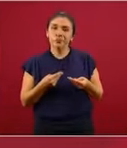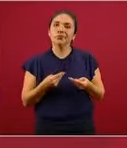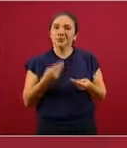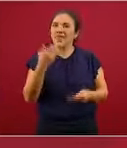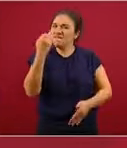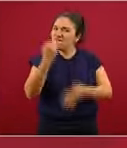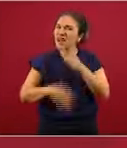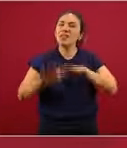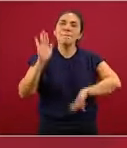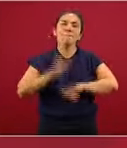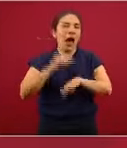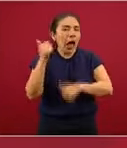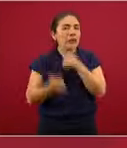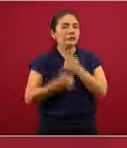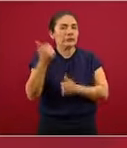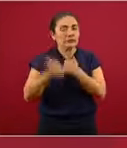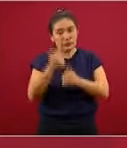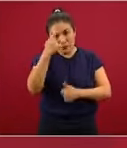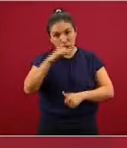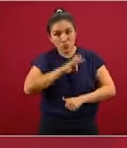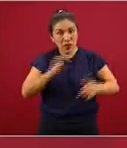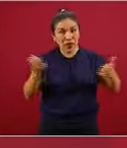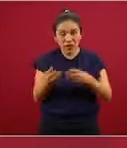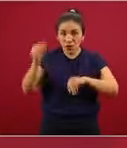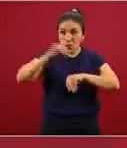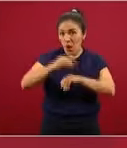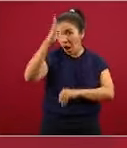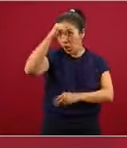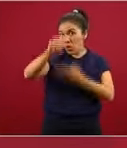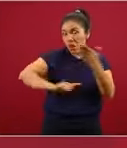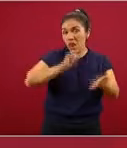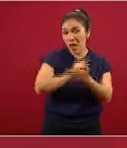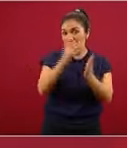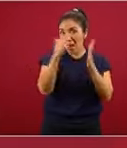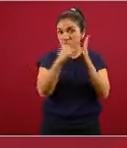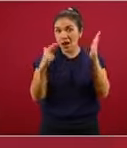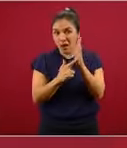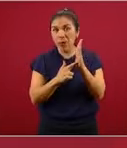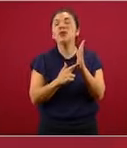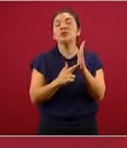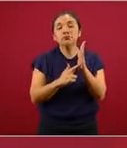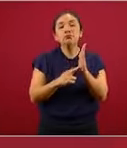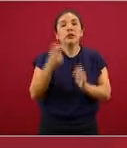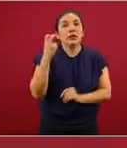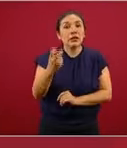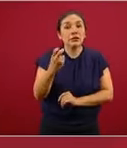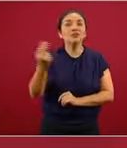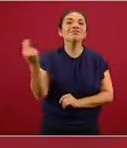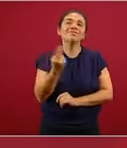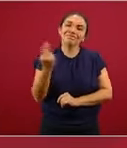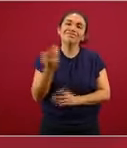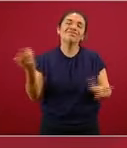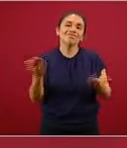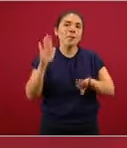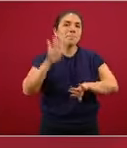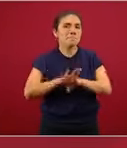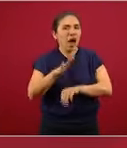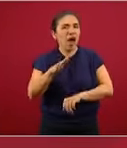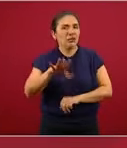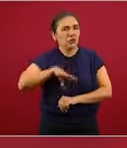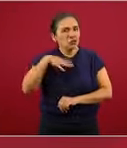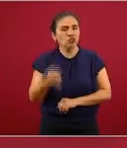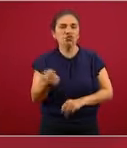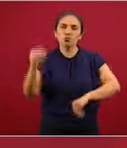grande de lograr que se cumpla la reglamentación en la práctica, y esto lo que requiere es reforzar el